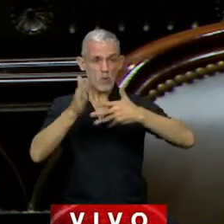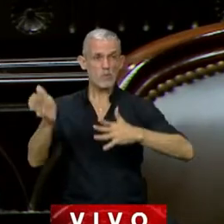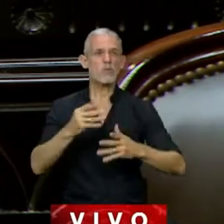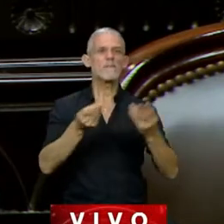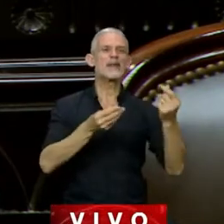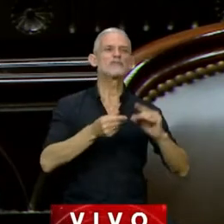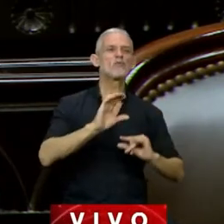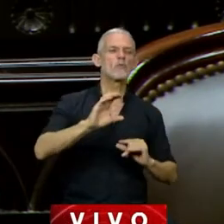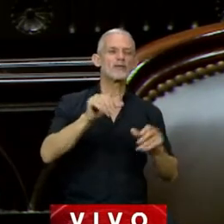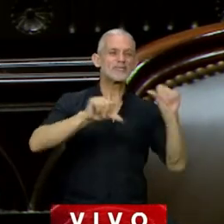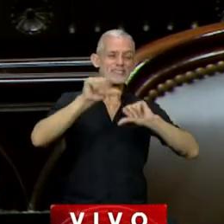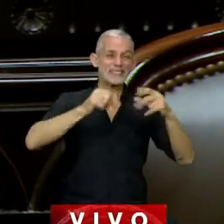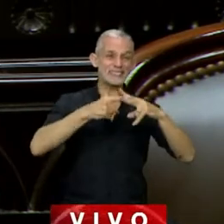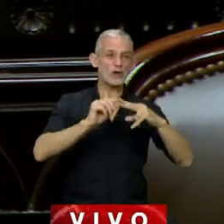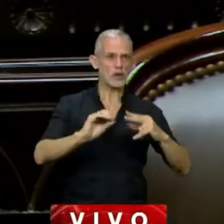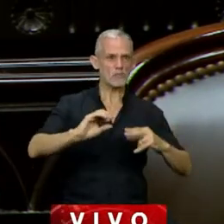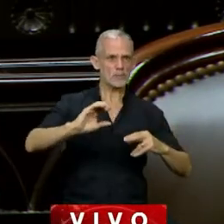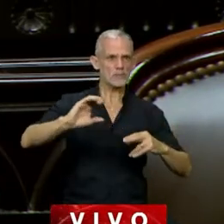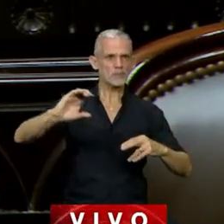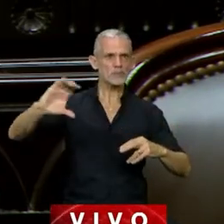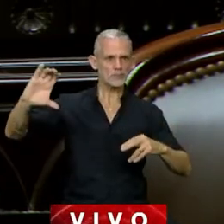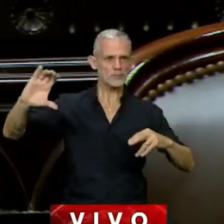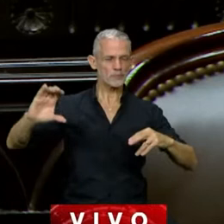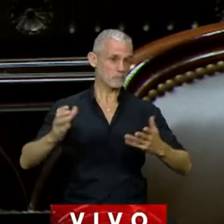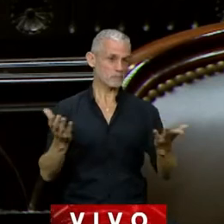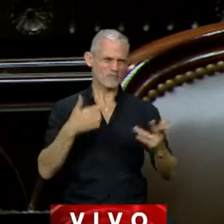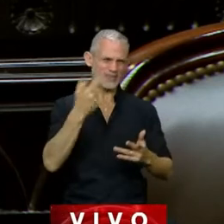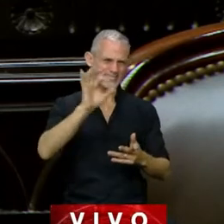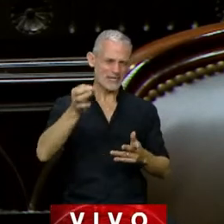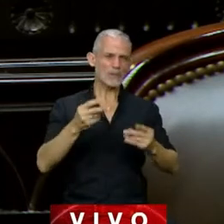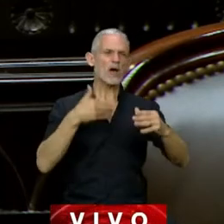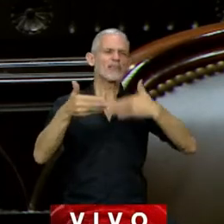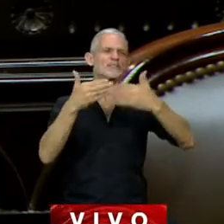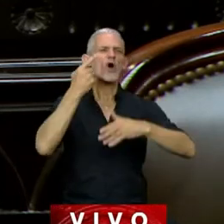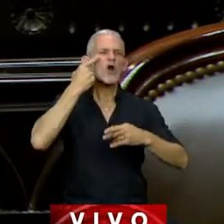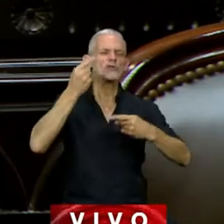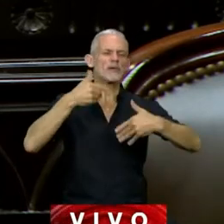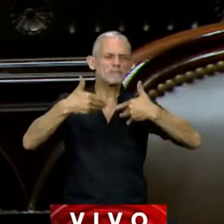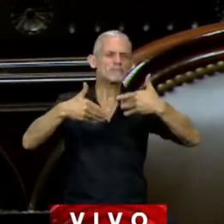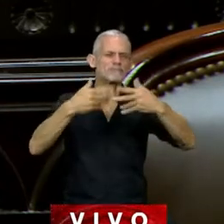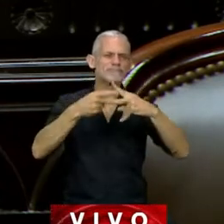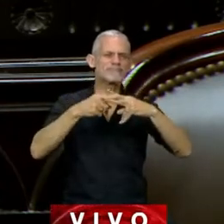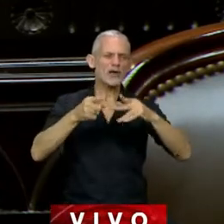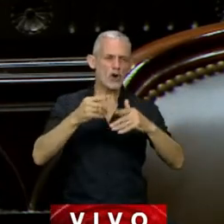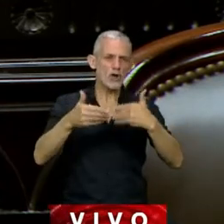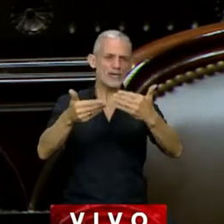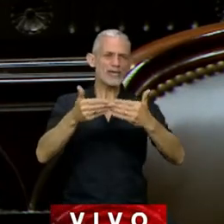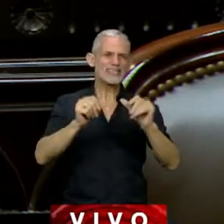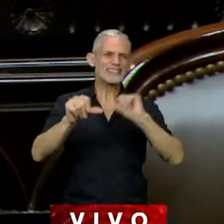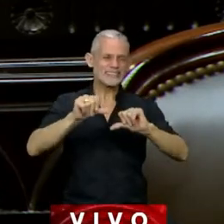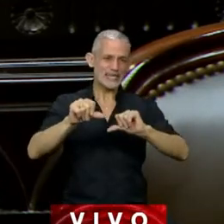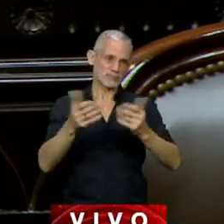cual el presupuesto de ciencia y tecnología aumenta. Y todos sabemos que el desarrollo del conocimiento requiere de un